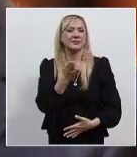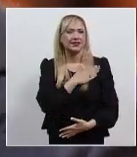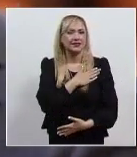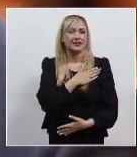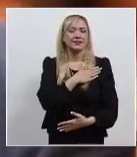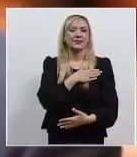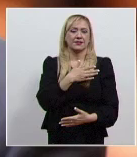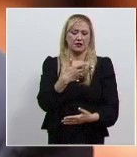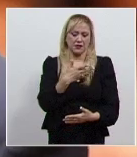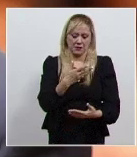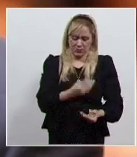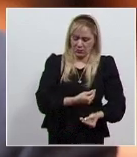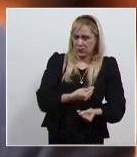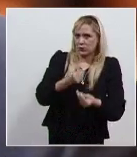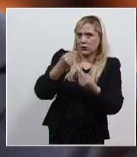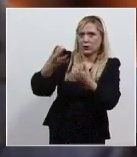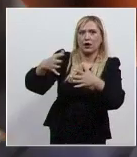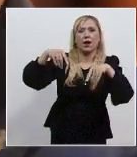nuestros